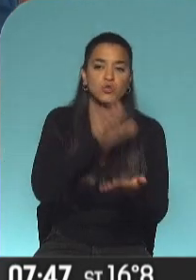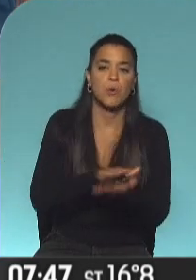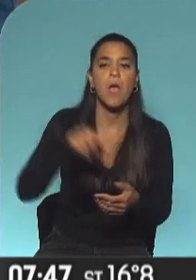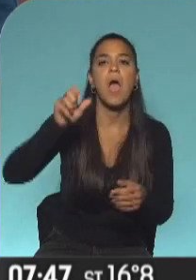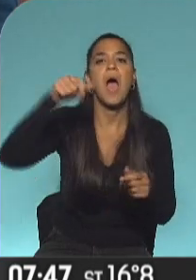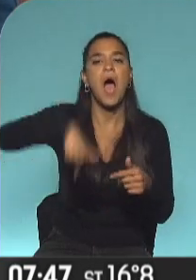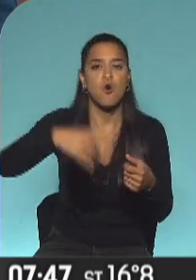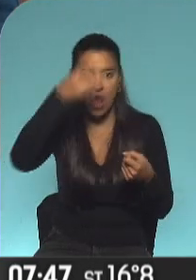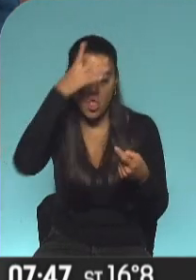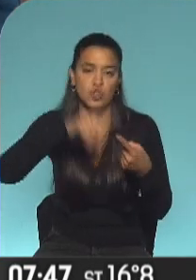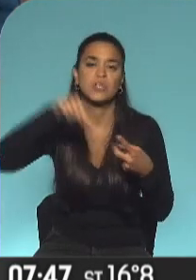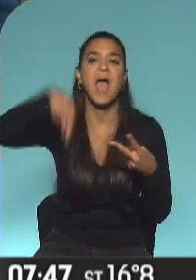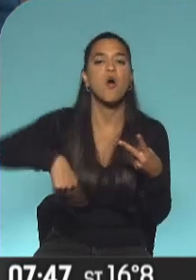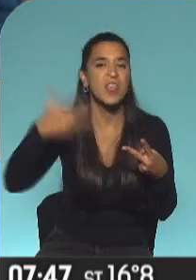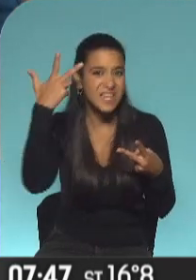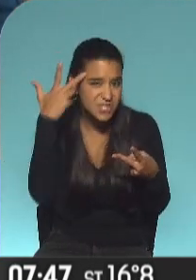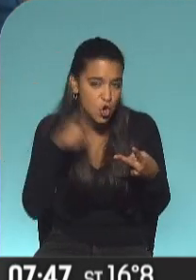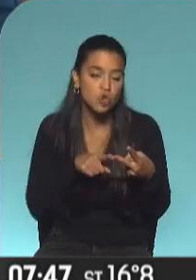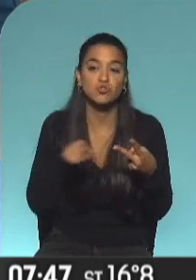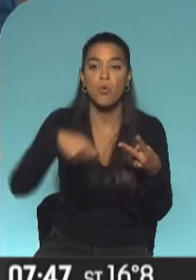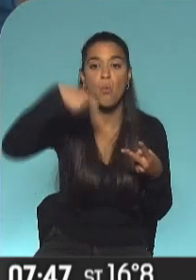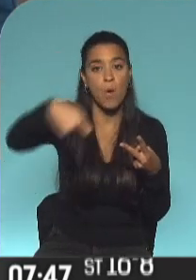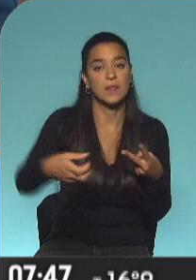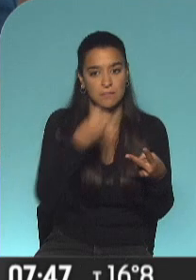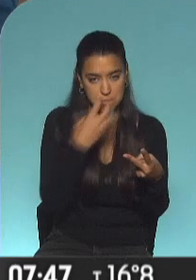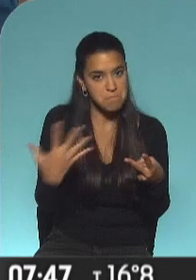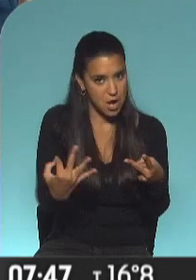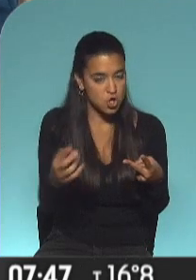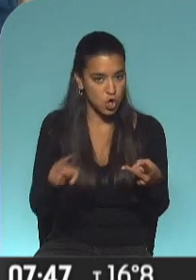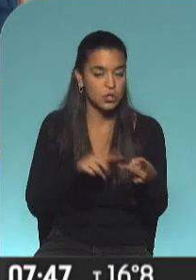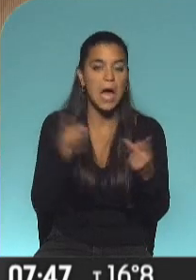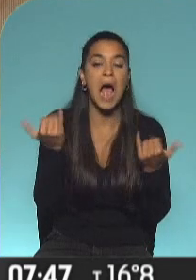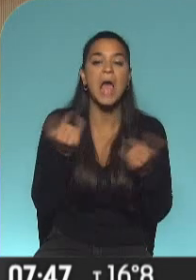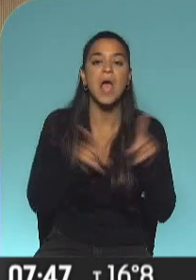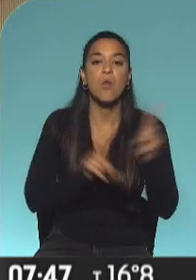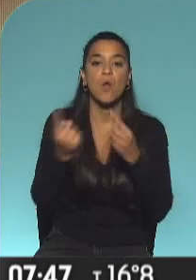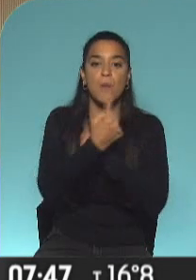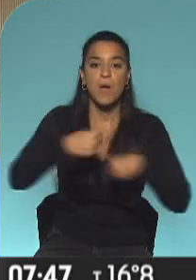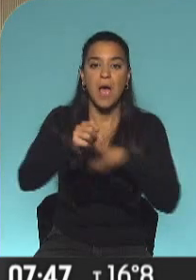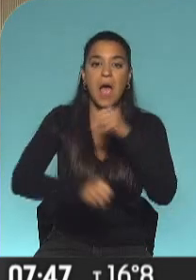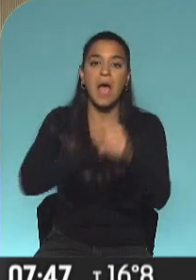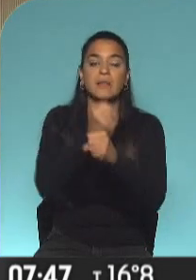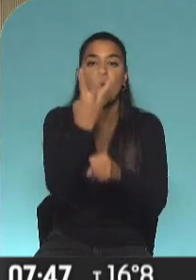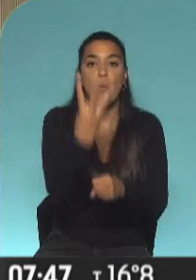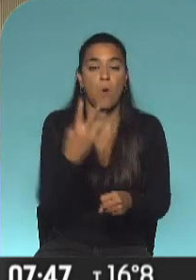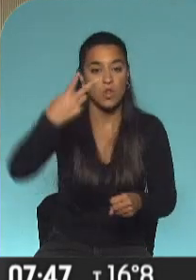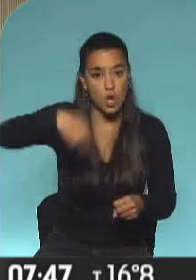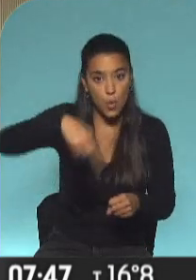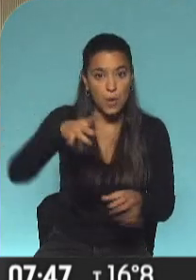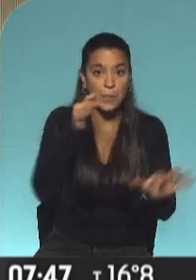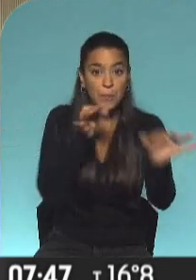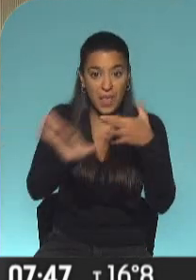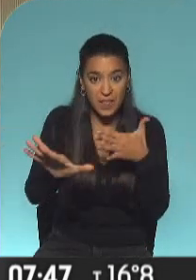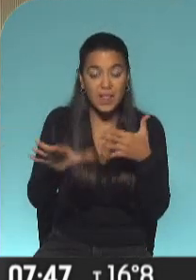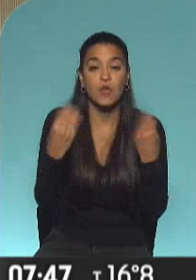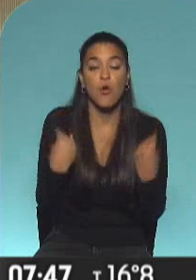ahora 12, ahora 18, tienen cuotas muy convenientes. O sea, hay productos hasta el 4 de noviembre que se venden a